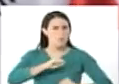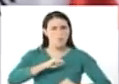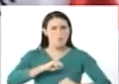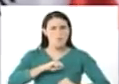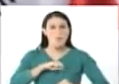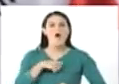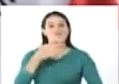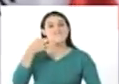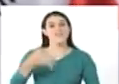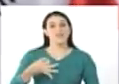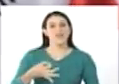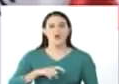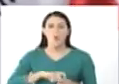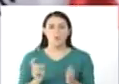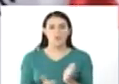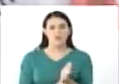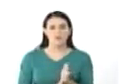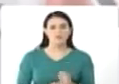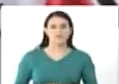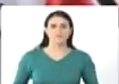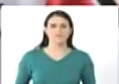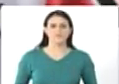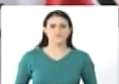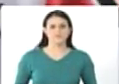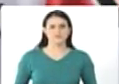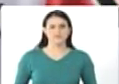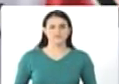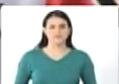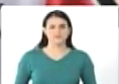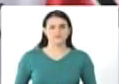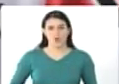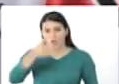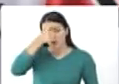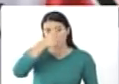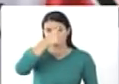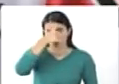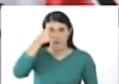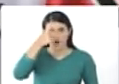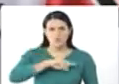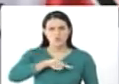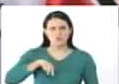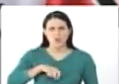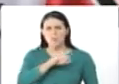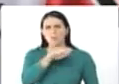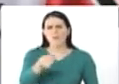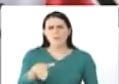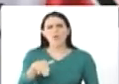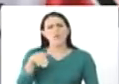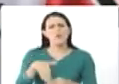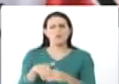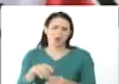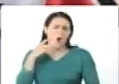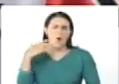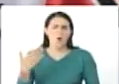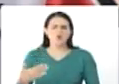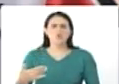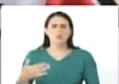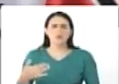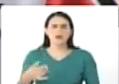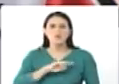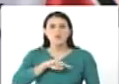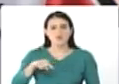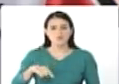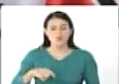vibrante, auténtica y plena. Este domingo iremos a votar, como es nuestra costumbre, en uso de nuestro